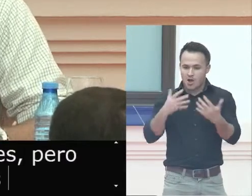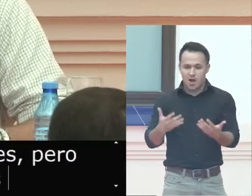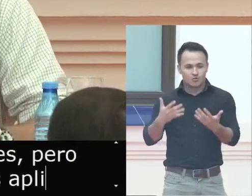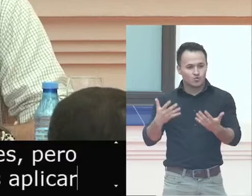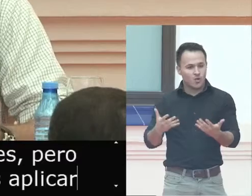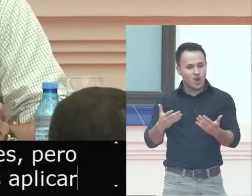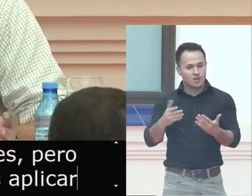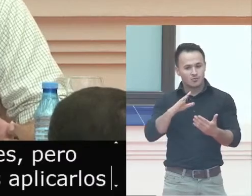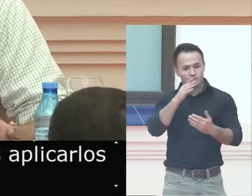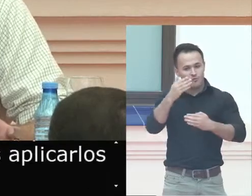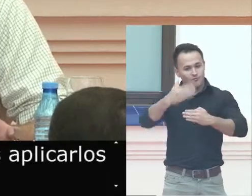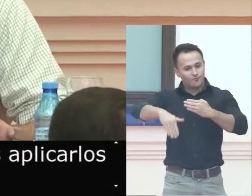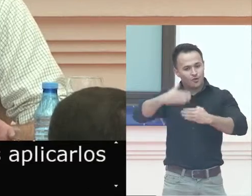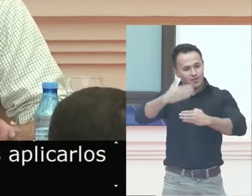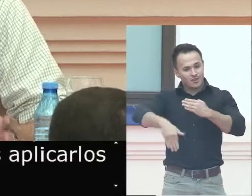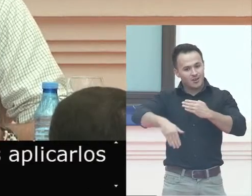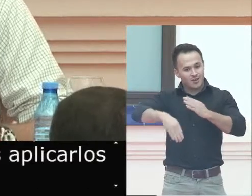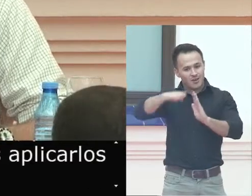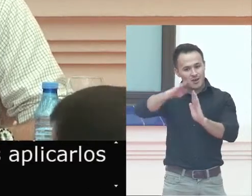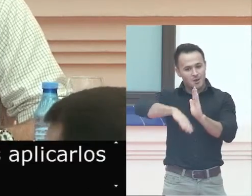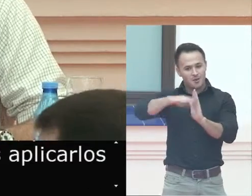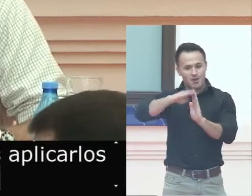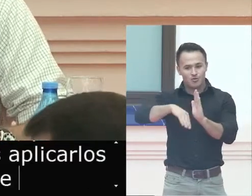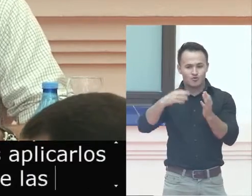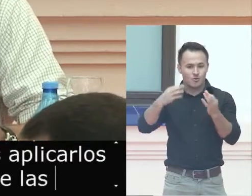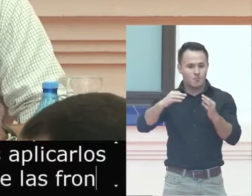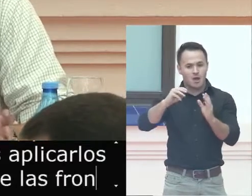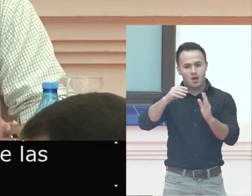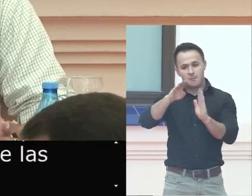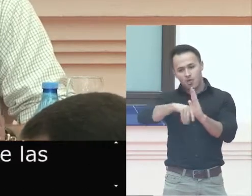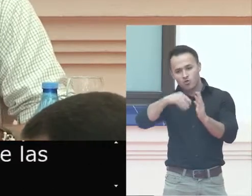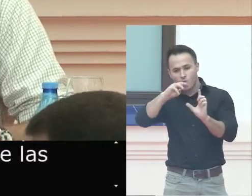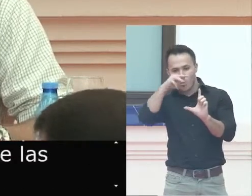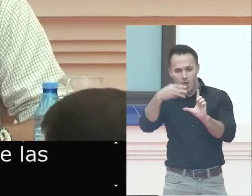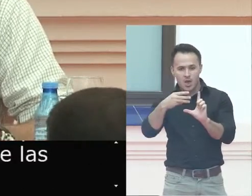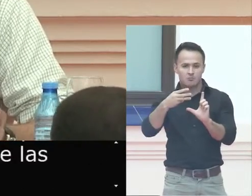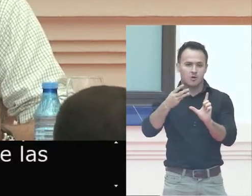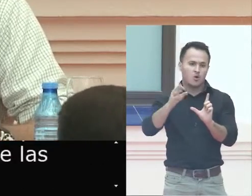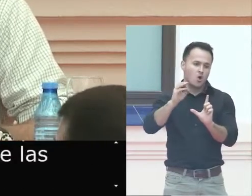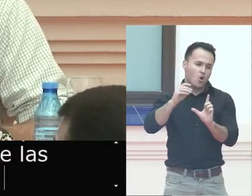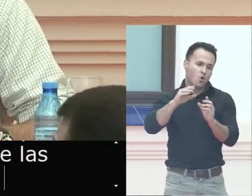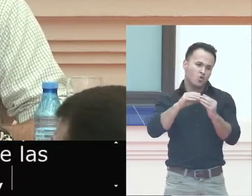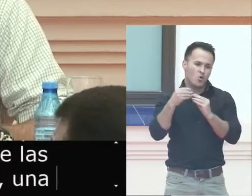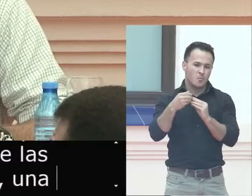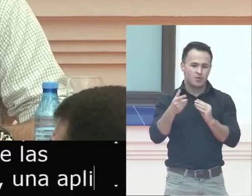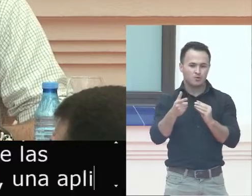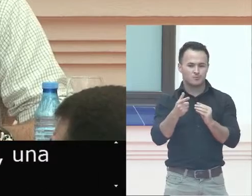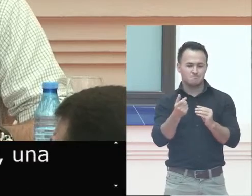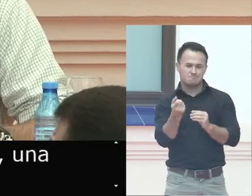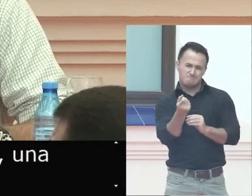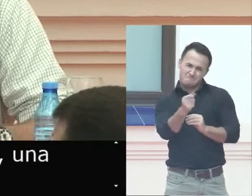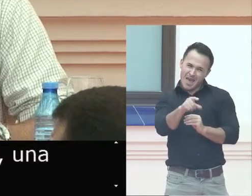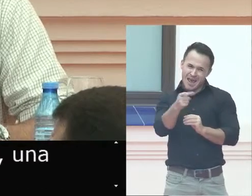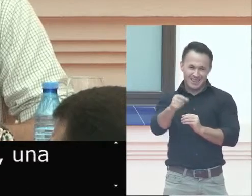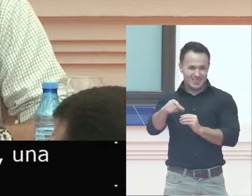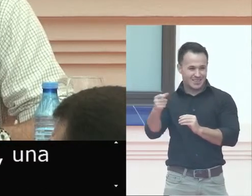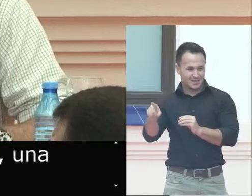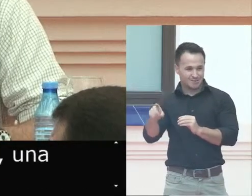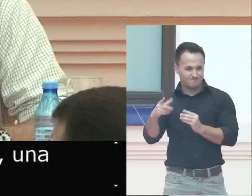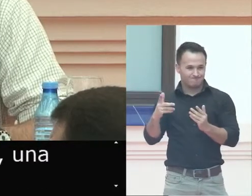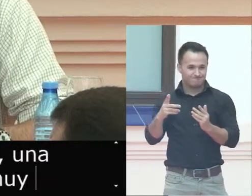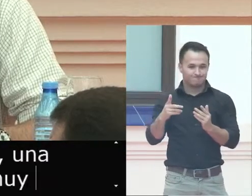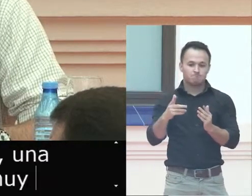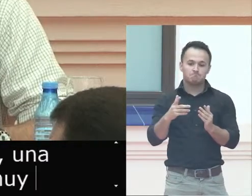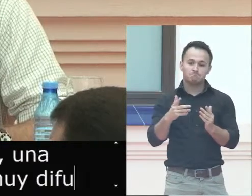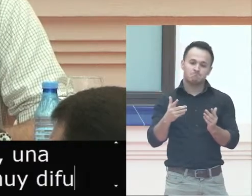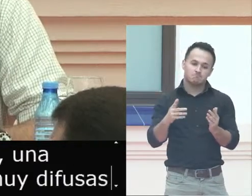las fronteras entre una aplicación normal, una aplicación web y un documento son muy difusas. Por eso estaba la idea de que